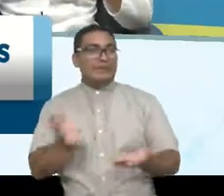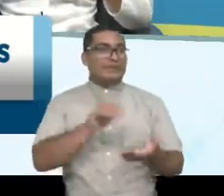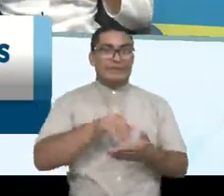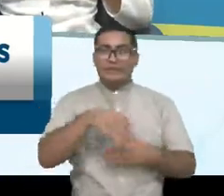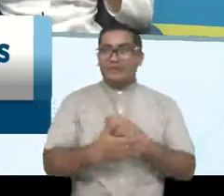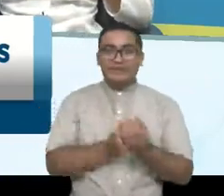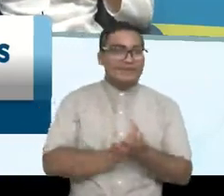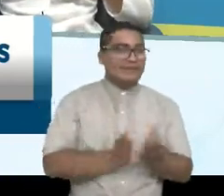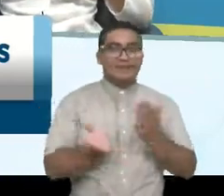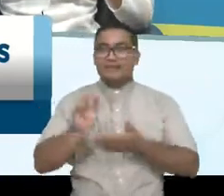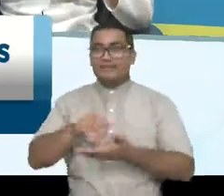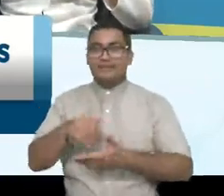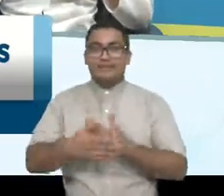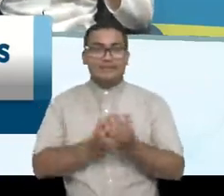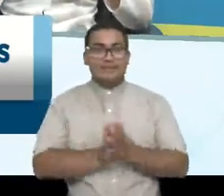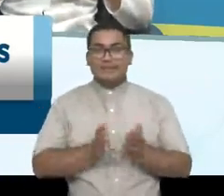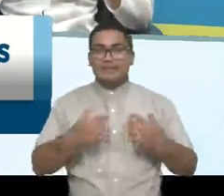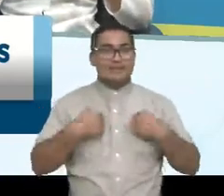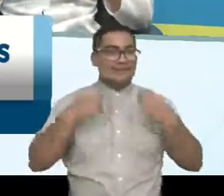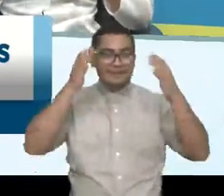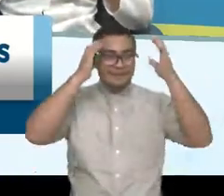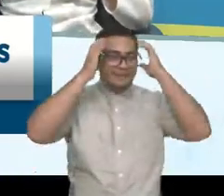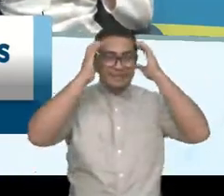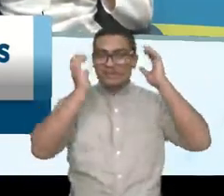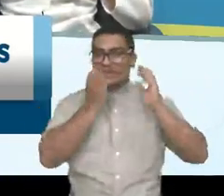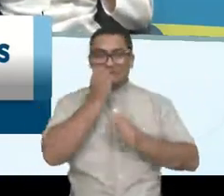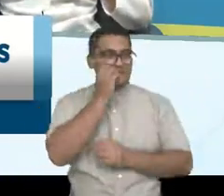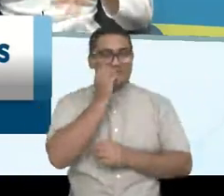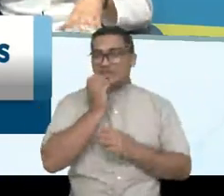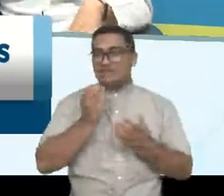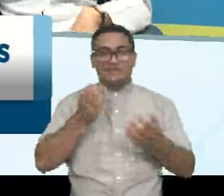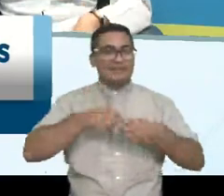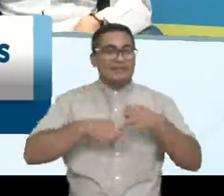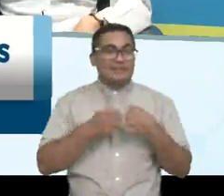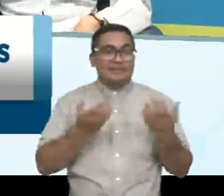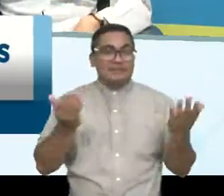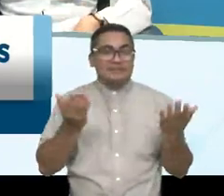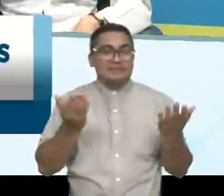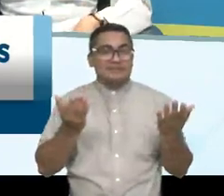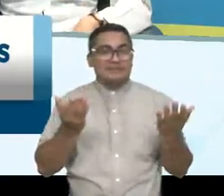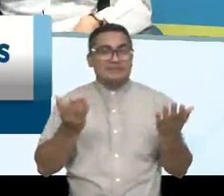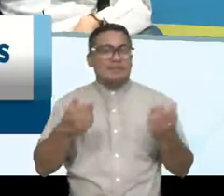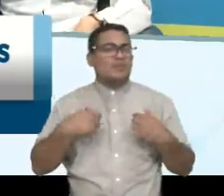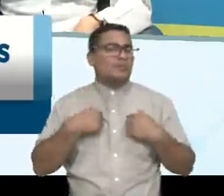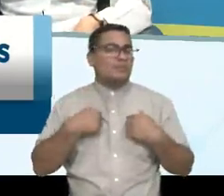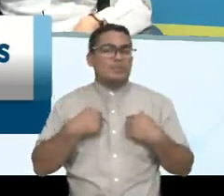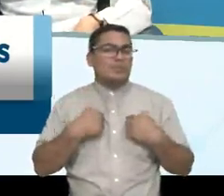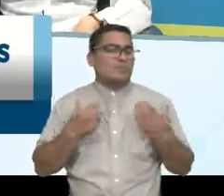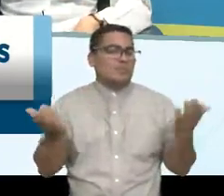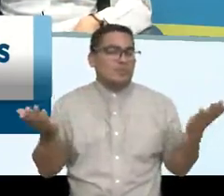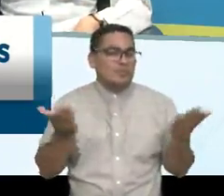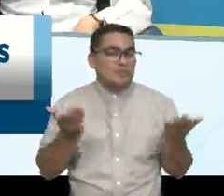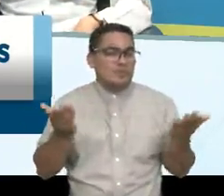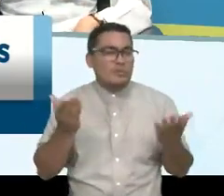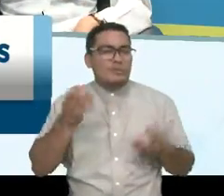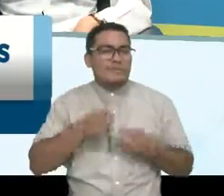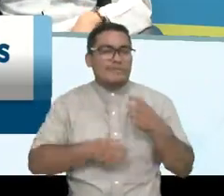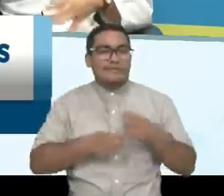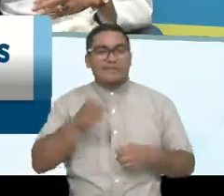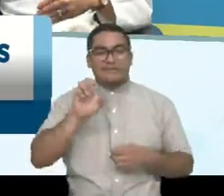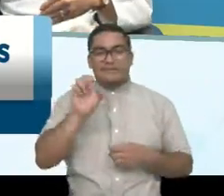muy constante y cada vez me genera mucha ansiedad. ¿Cómo yo me voy dando cuenta que estoy, mis niveles de estrés están